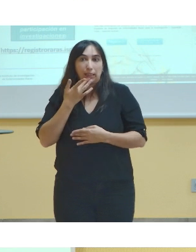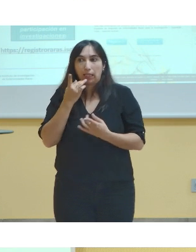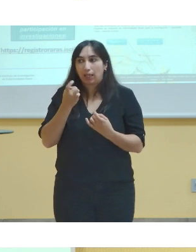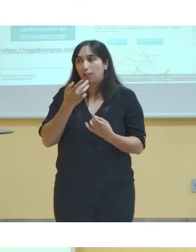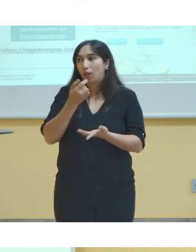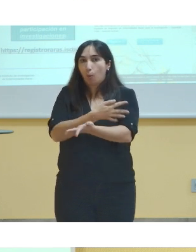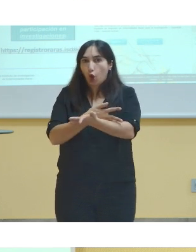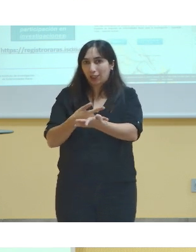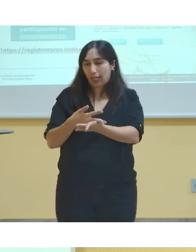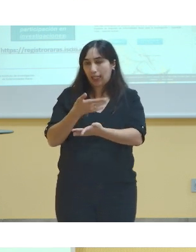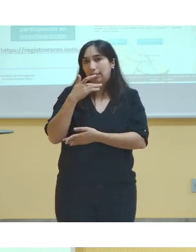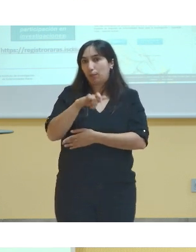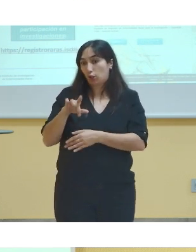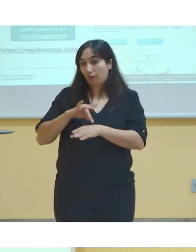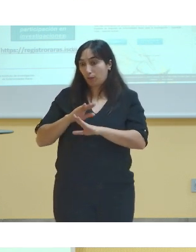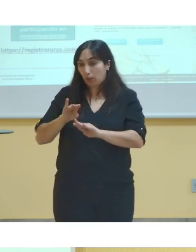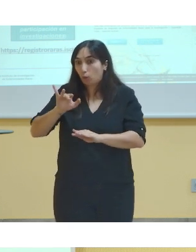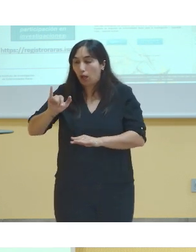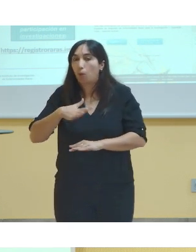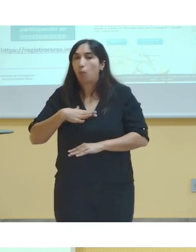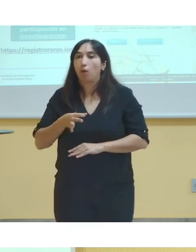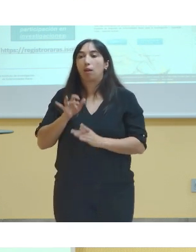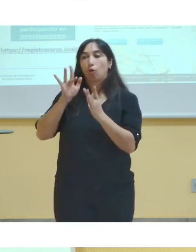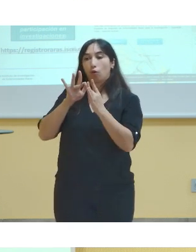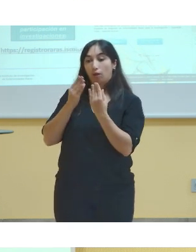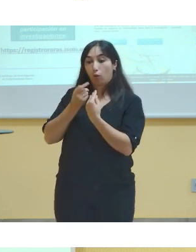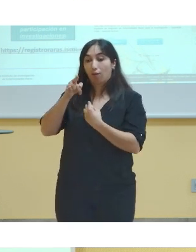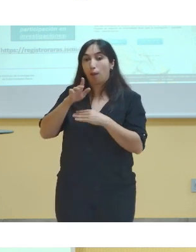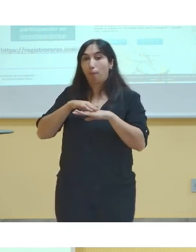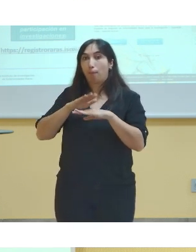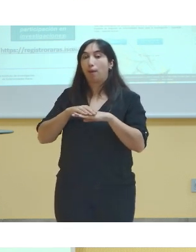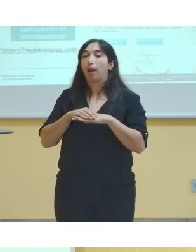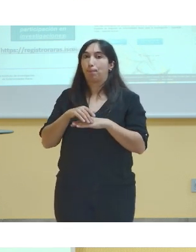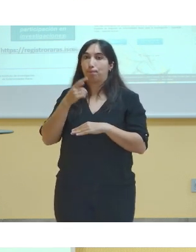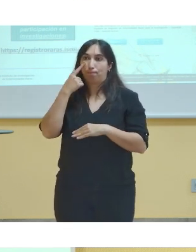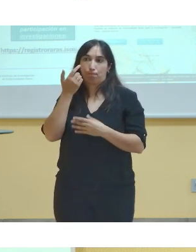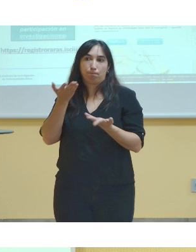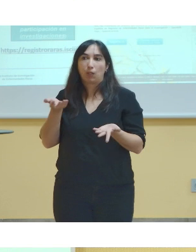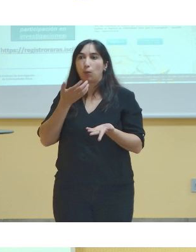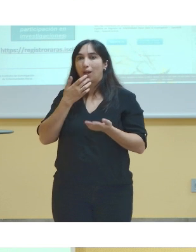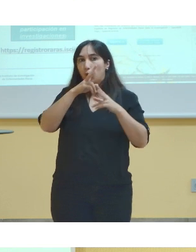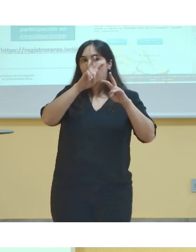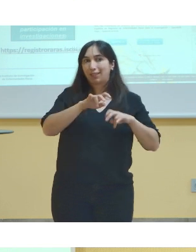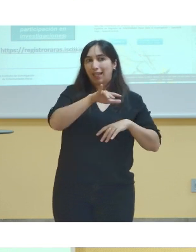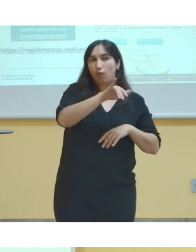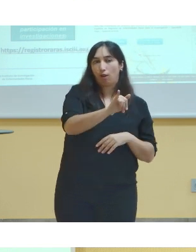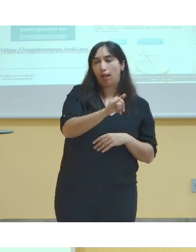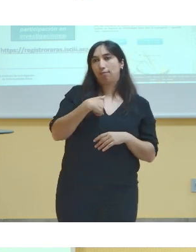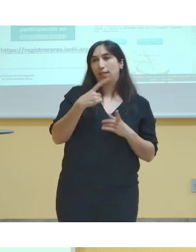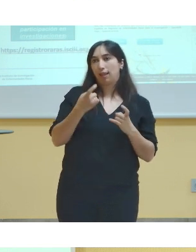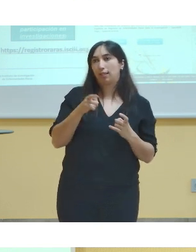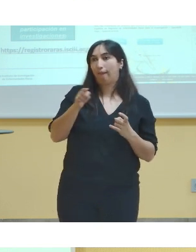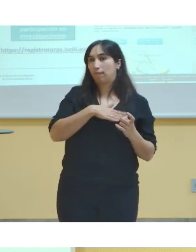de personas que tienen esa patología, pues podríamos llegar a contactar con vosotros y decir, hay un investigador detrás,